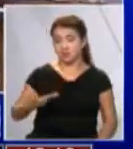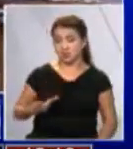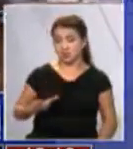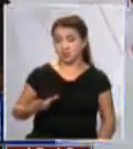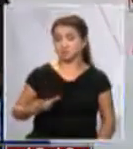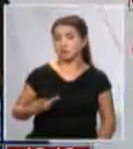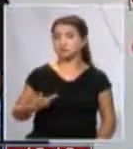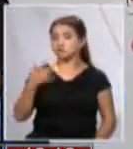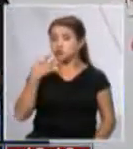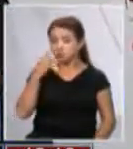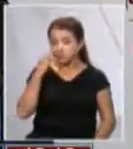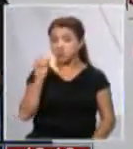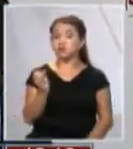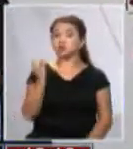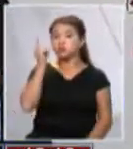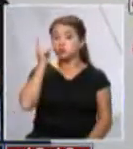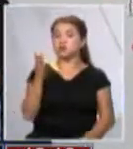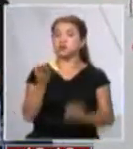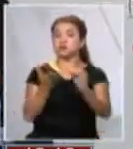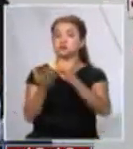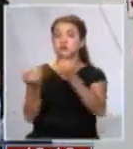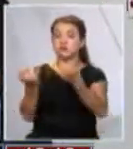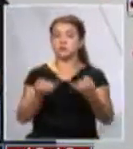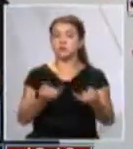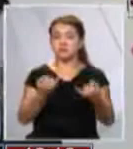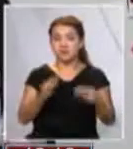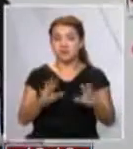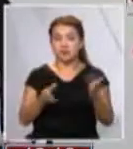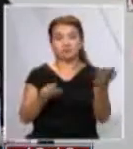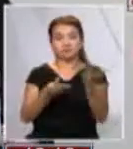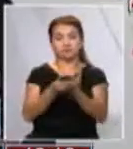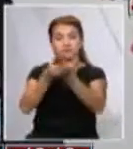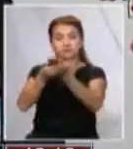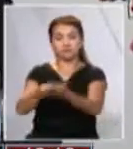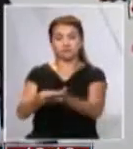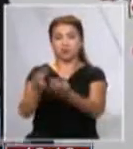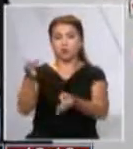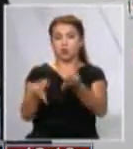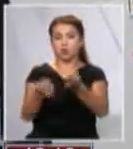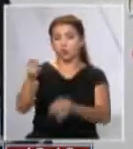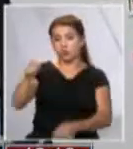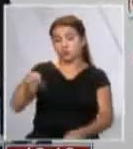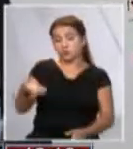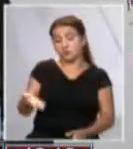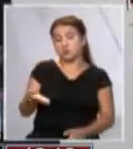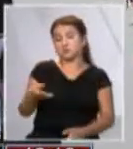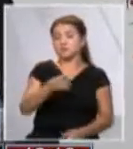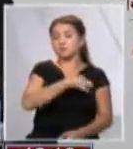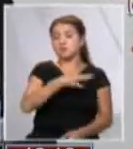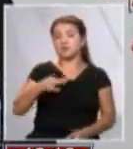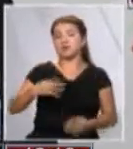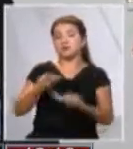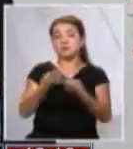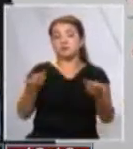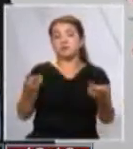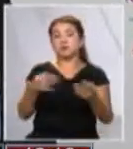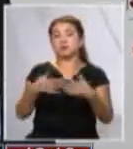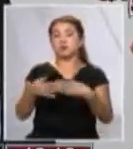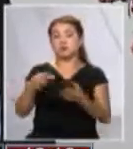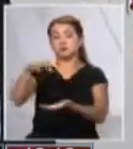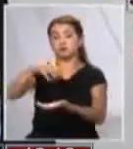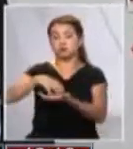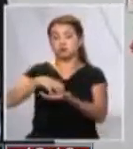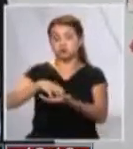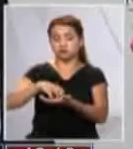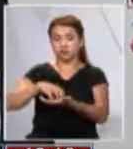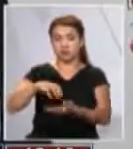tras conocerse los antecedentes de este caso que ya se encuentra en una lista judicial y se tomó por el Ministerio Público en Rancagua. Diversas